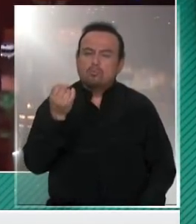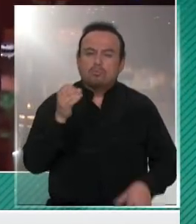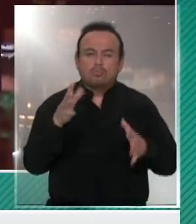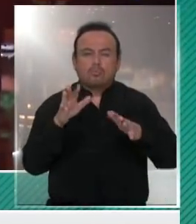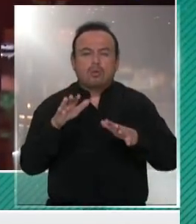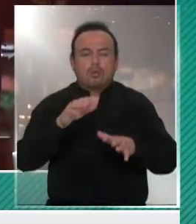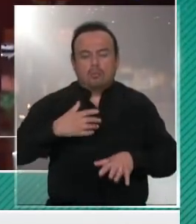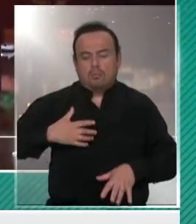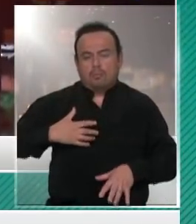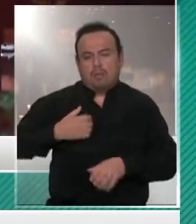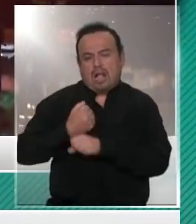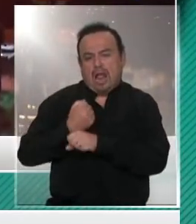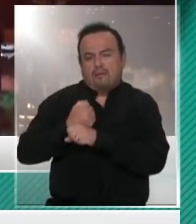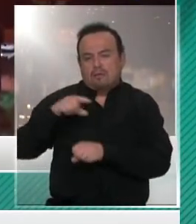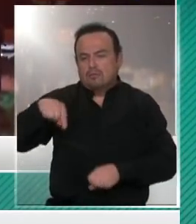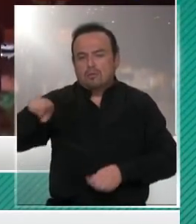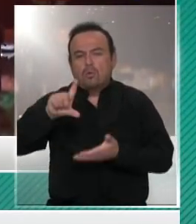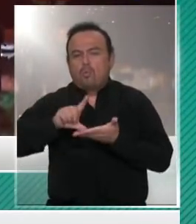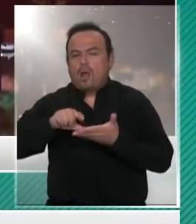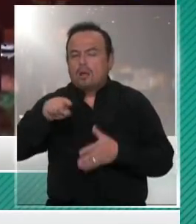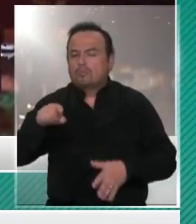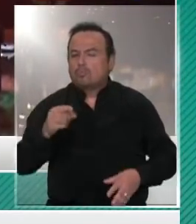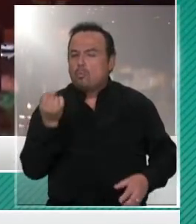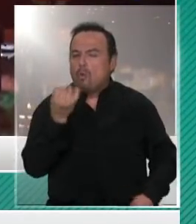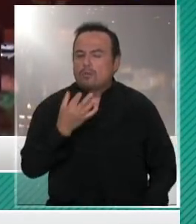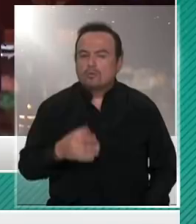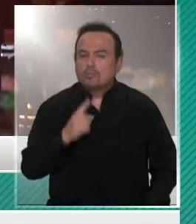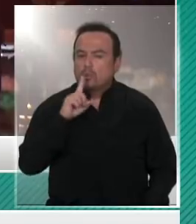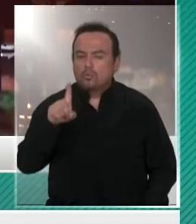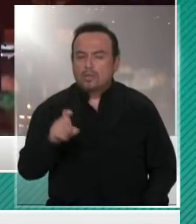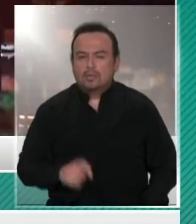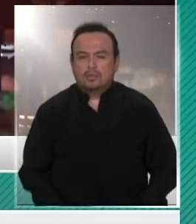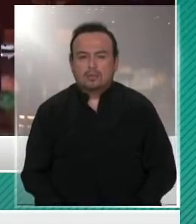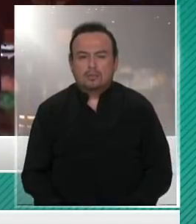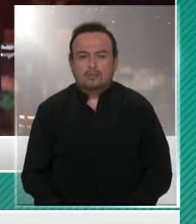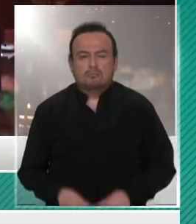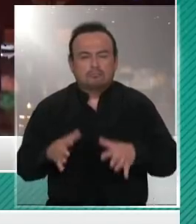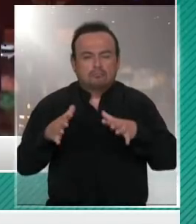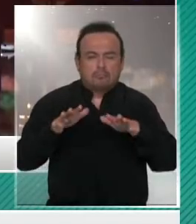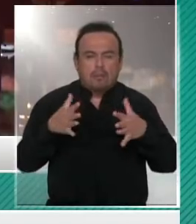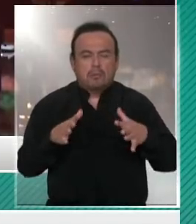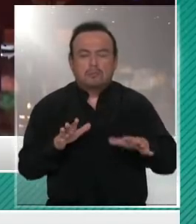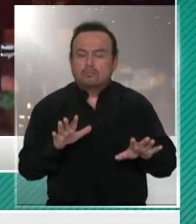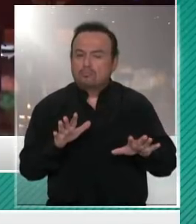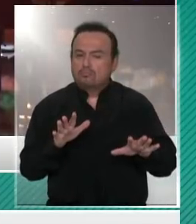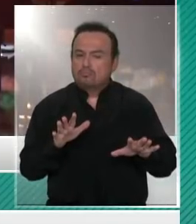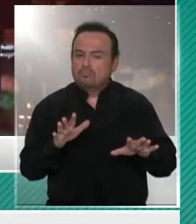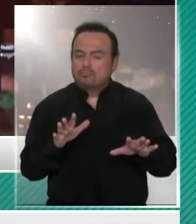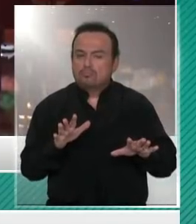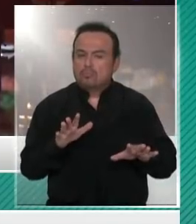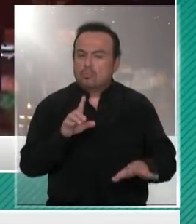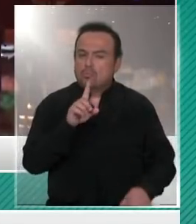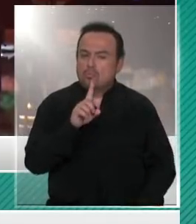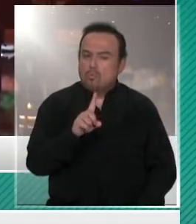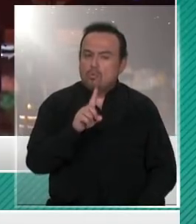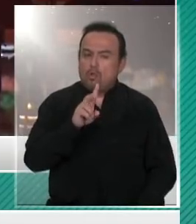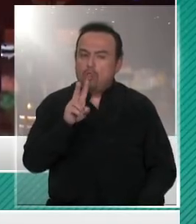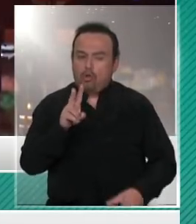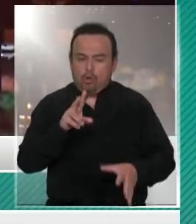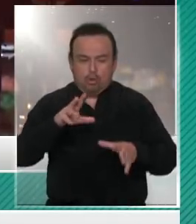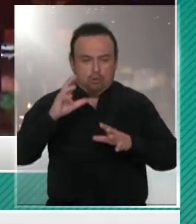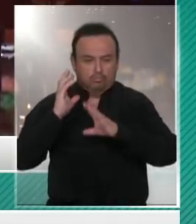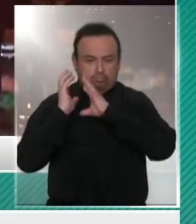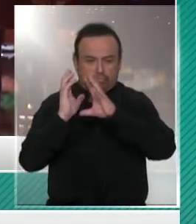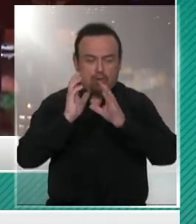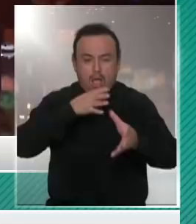de policías hay a esta hora en ese lugar. fácilmente hay 1 o 2 carros lanzagua,